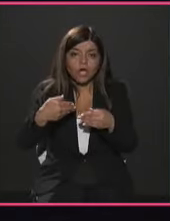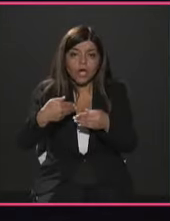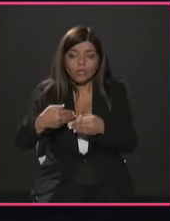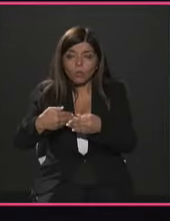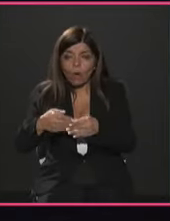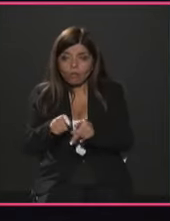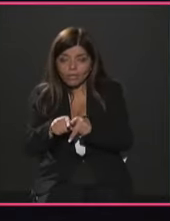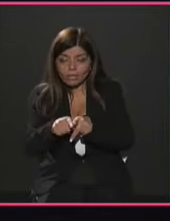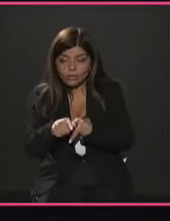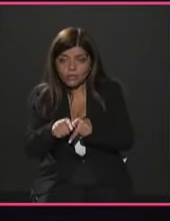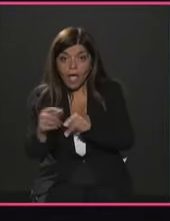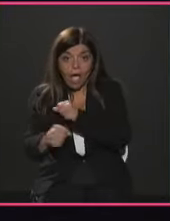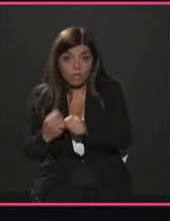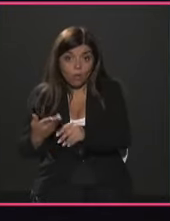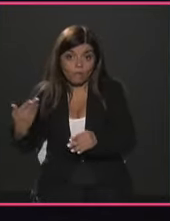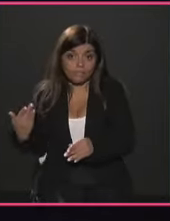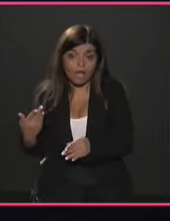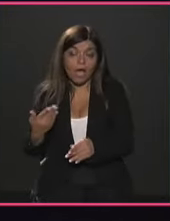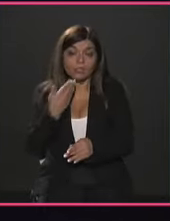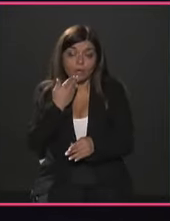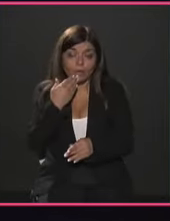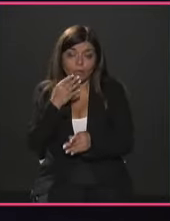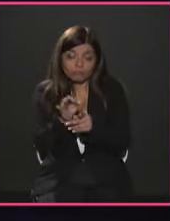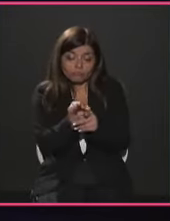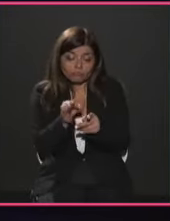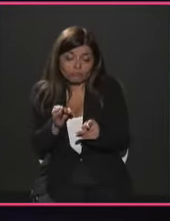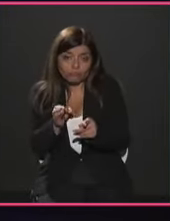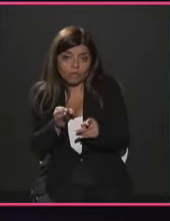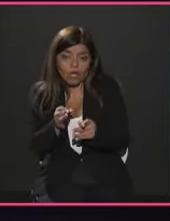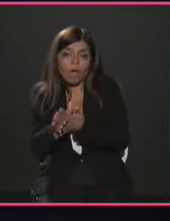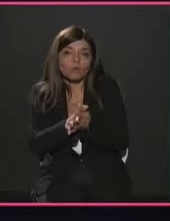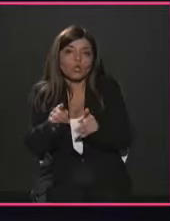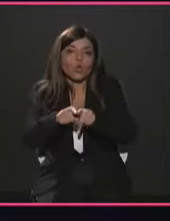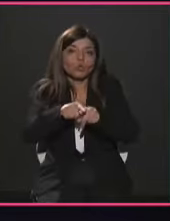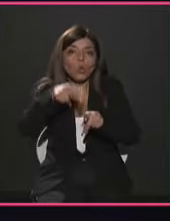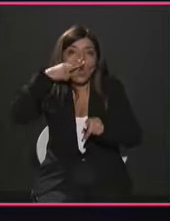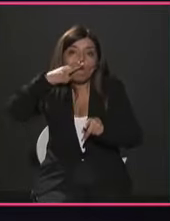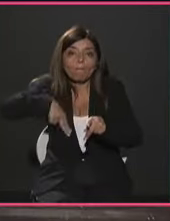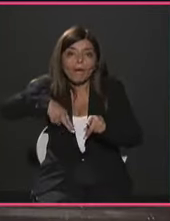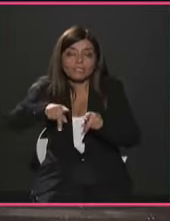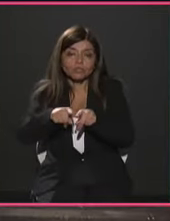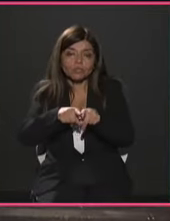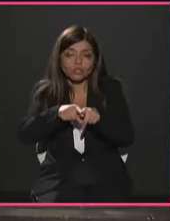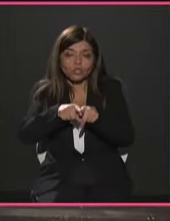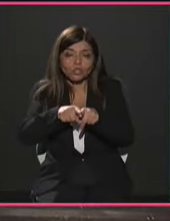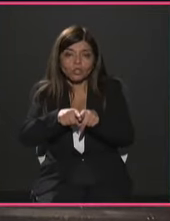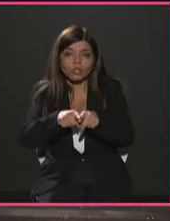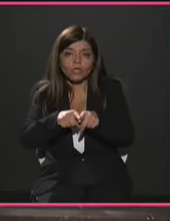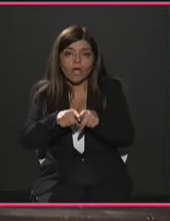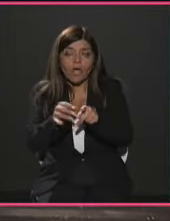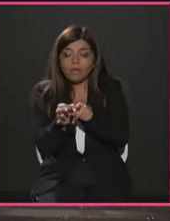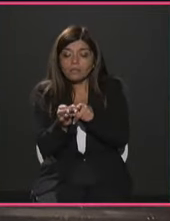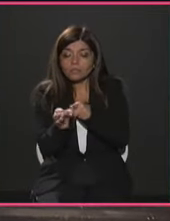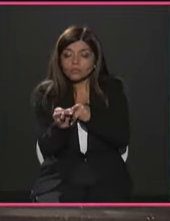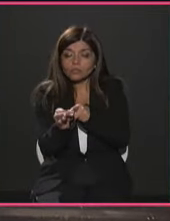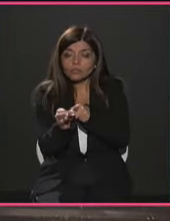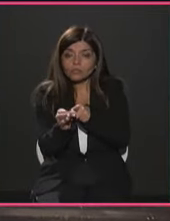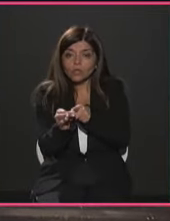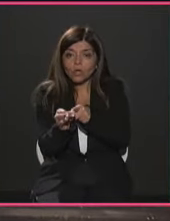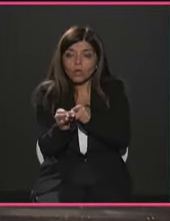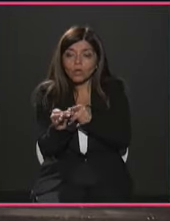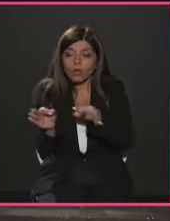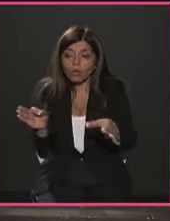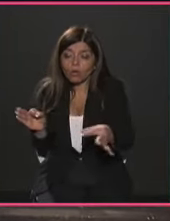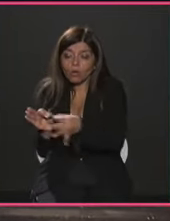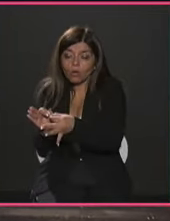de hecho el año pasado tomaron de de un ratón masculino hicieron espermios y